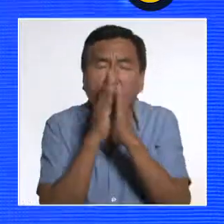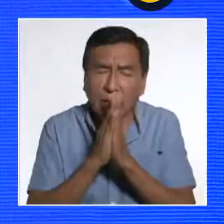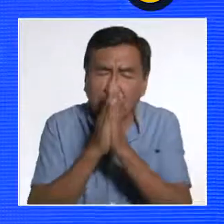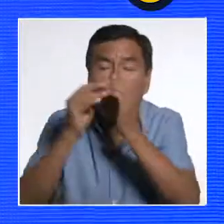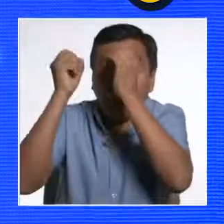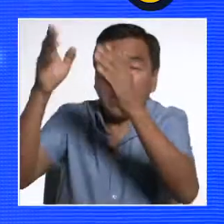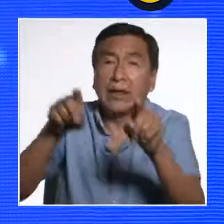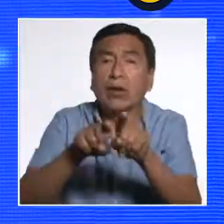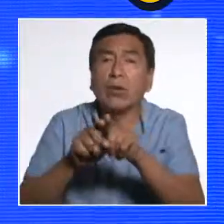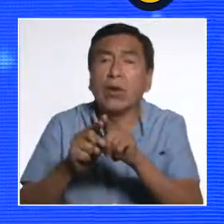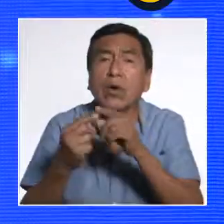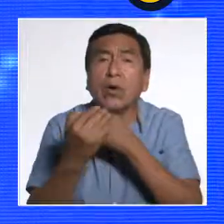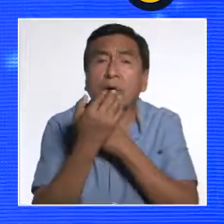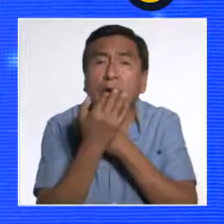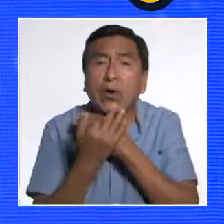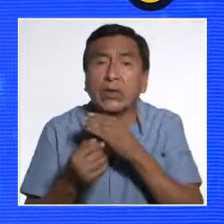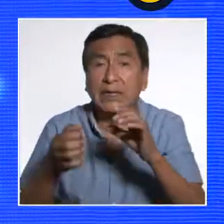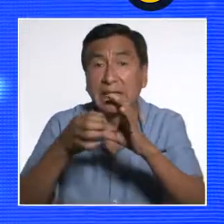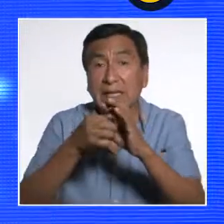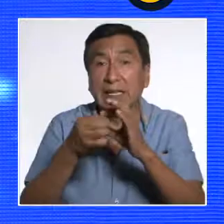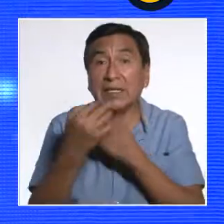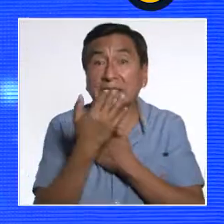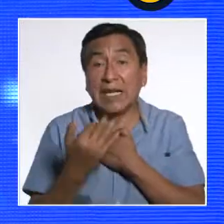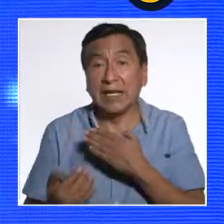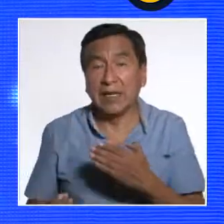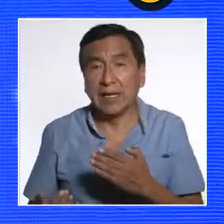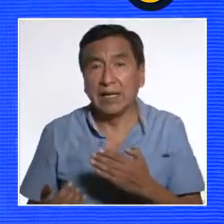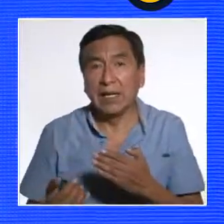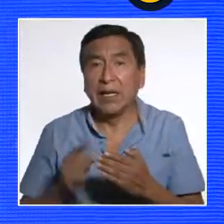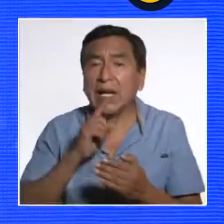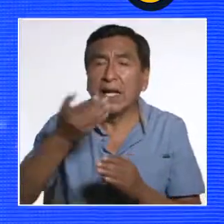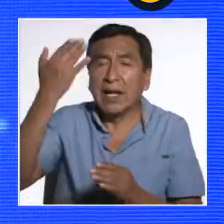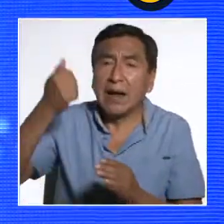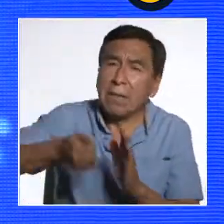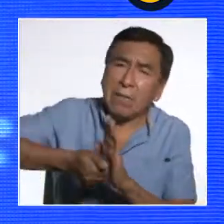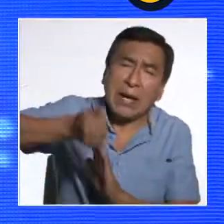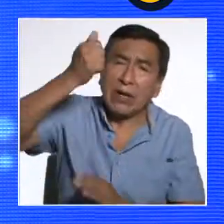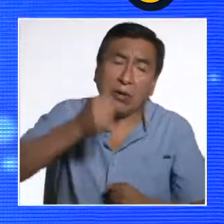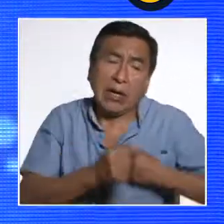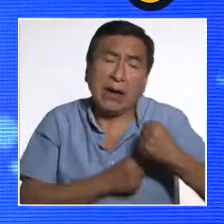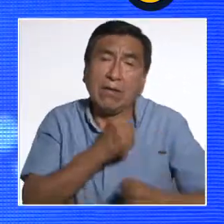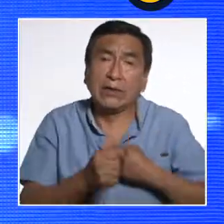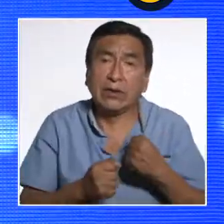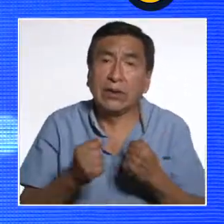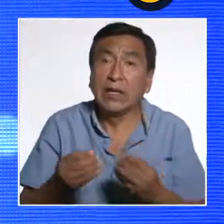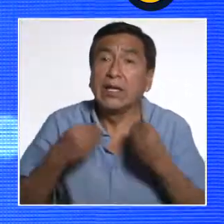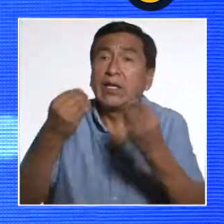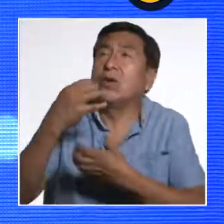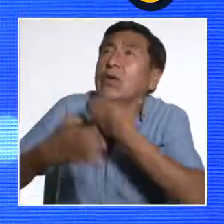sangre, dice, porque la aflicción era mayor. Fíjese que dice la palabra que Él dio un grito